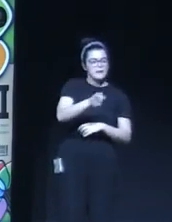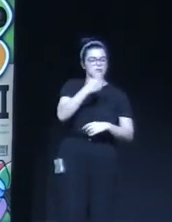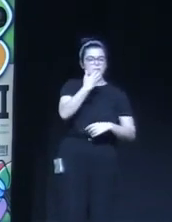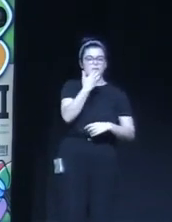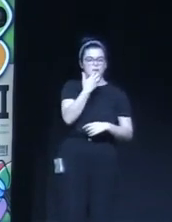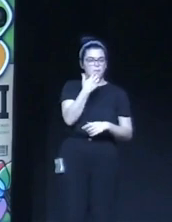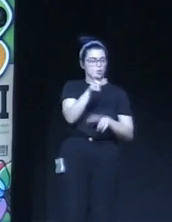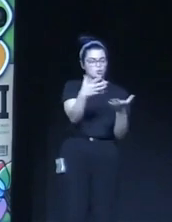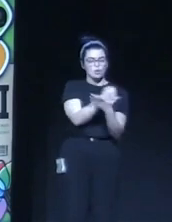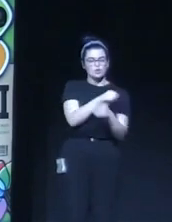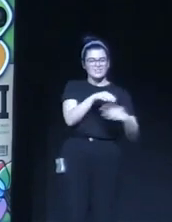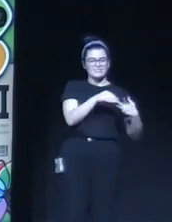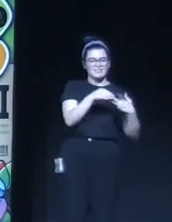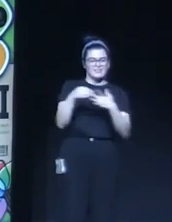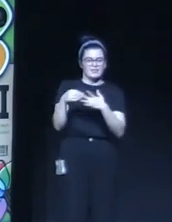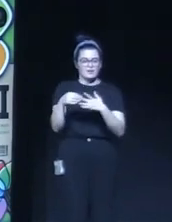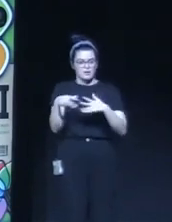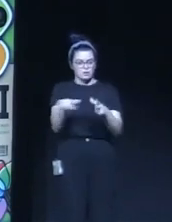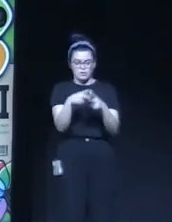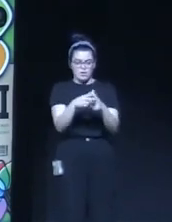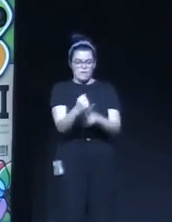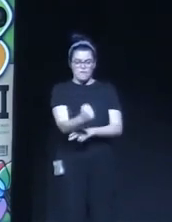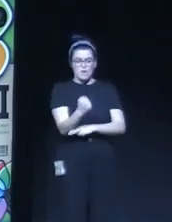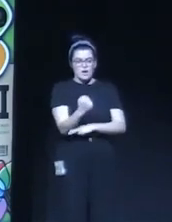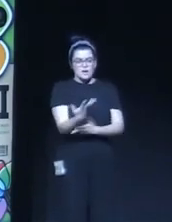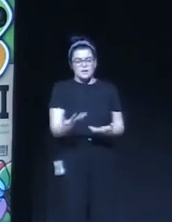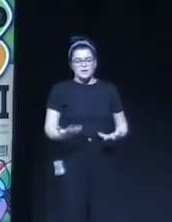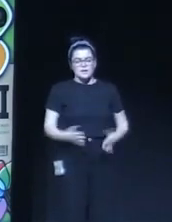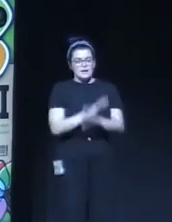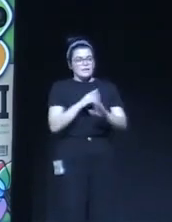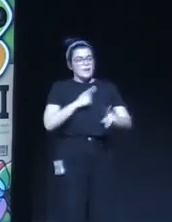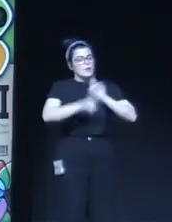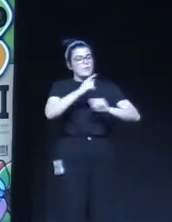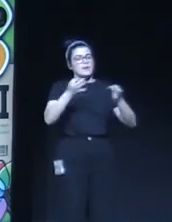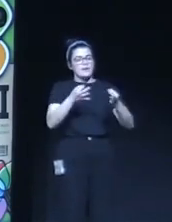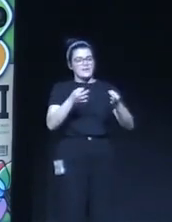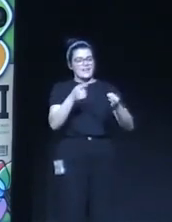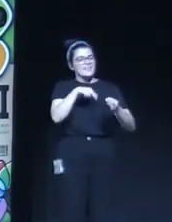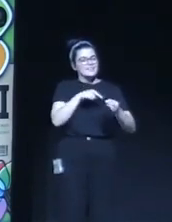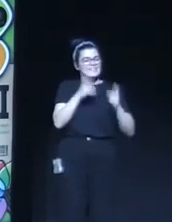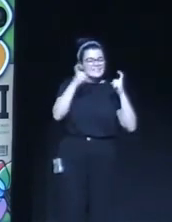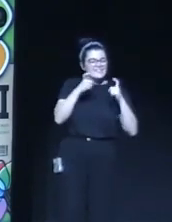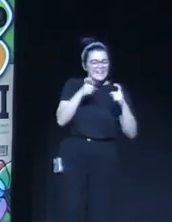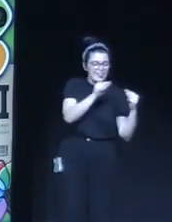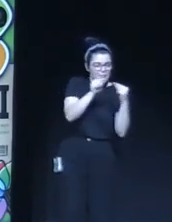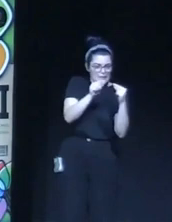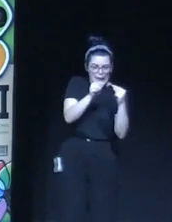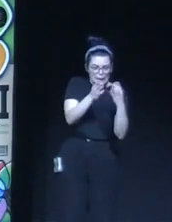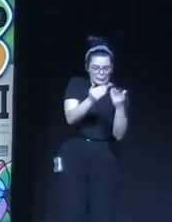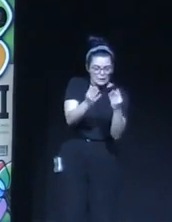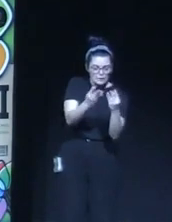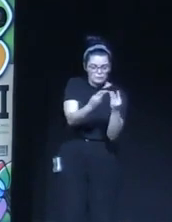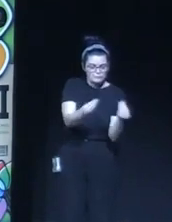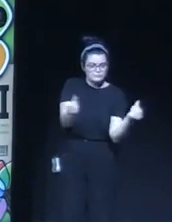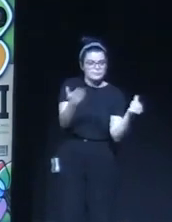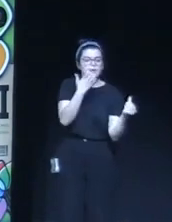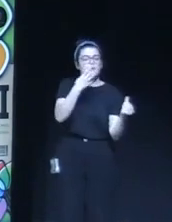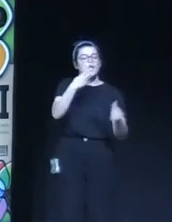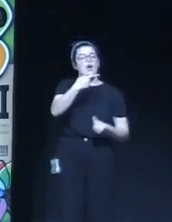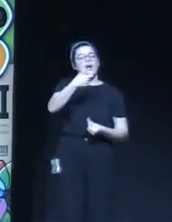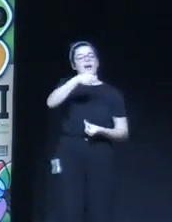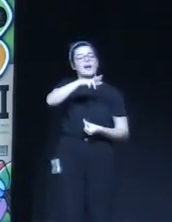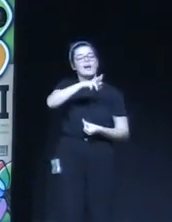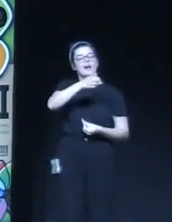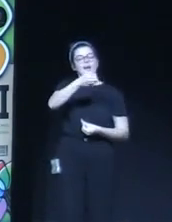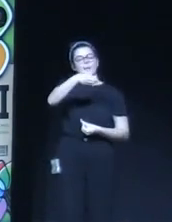la sociedad muy fuertemente. Uh-huh. Y además el problema es que evitan los debates. Como, por ejemplo, Garamendi,